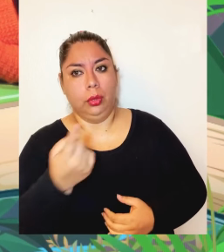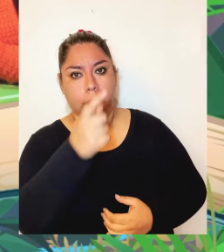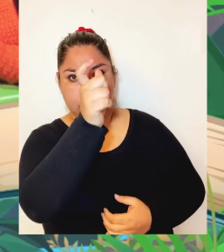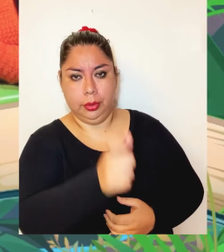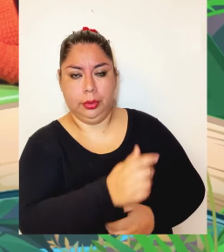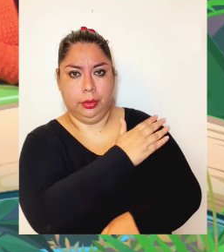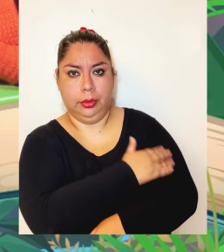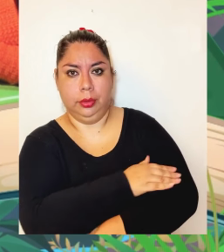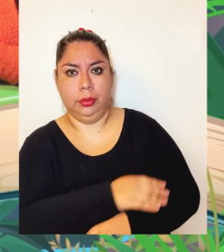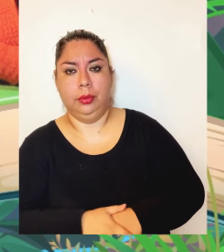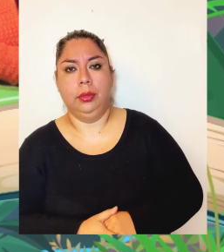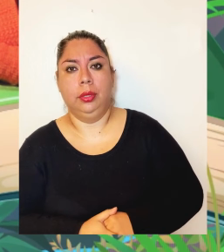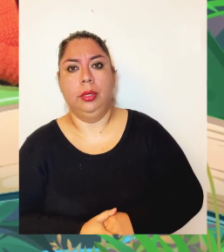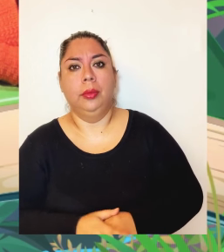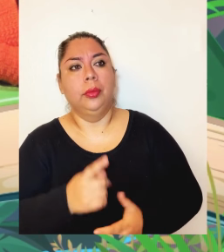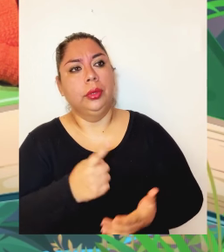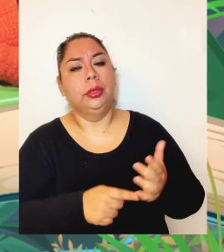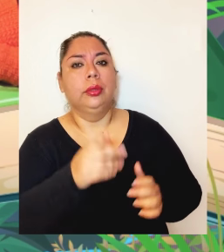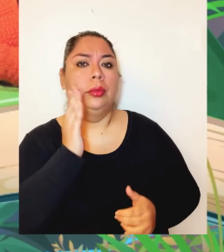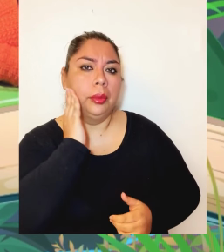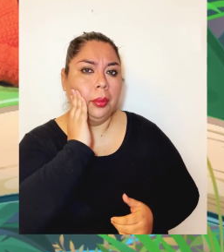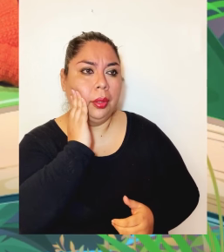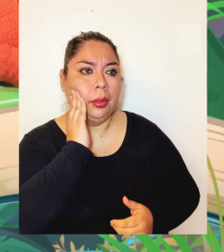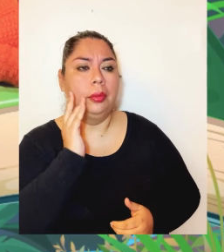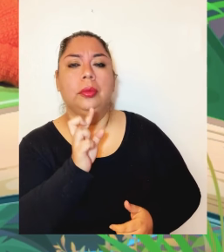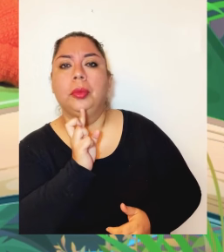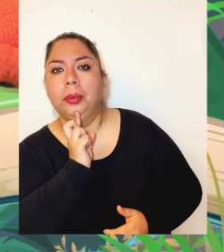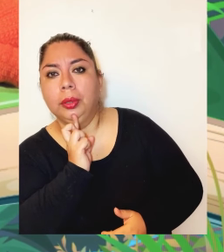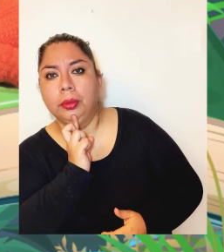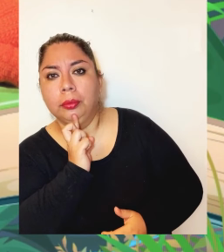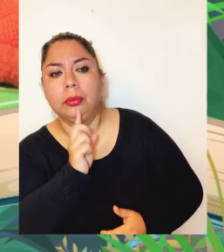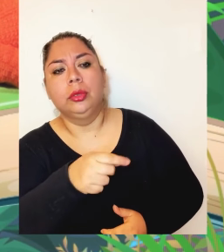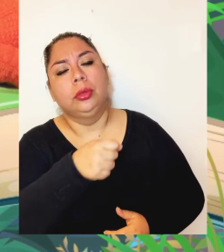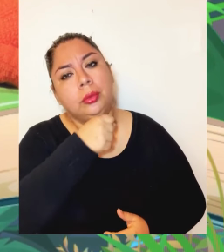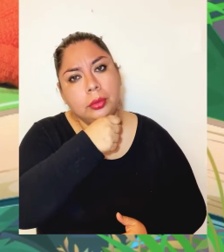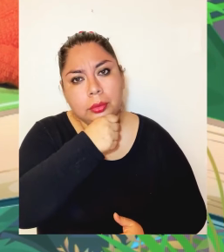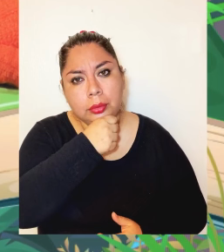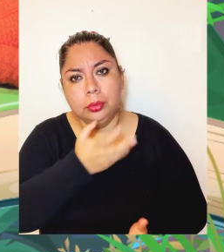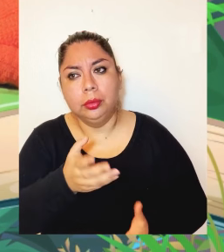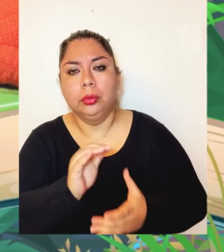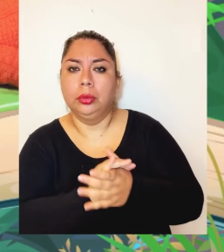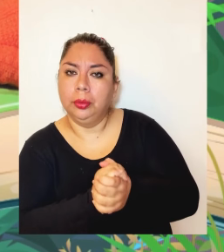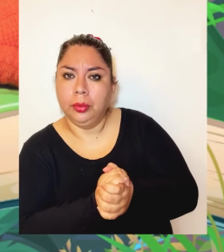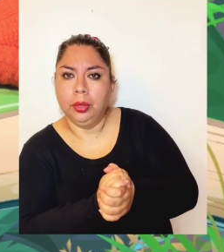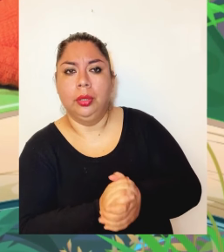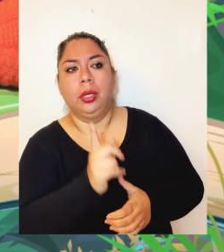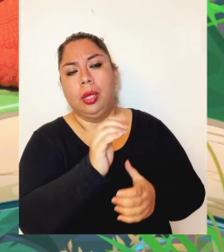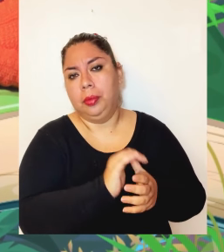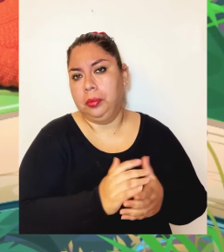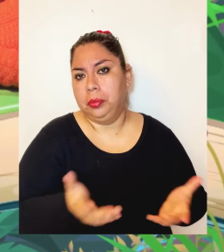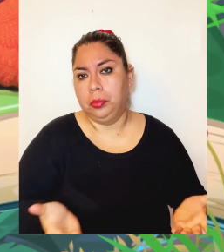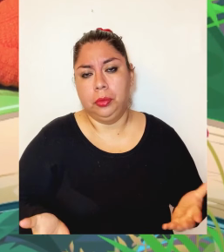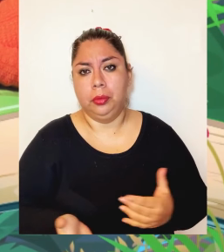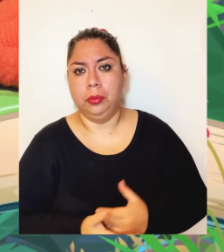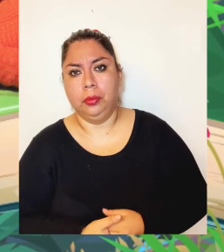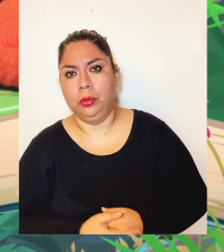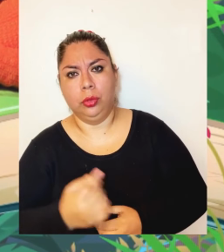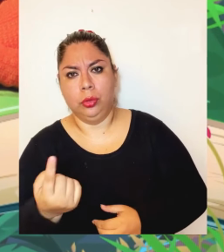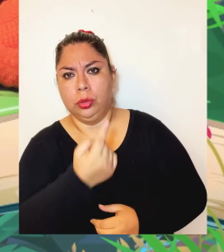Atinikuna hinakaman mamayki, tatayki, awichuyki, utaq allin rexisqa masiyki.